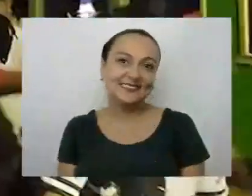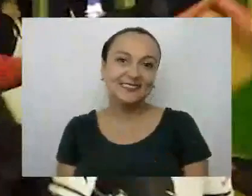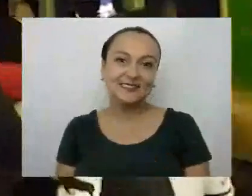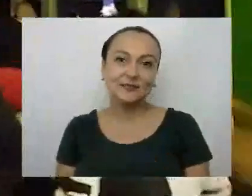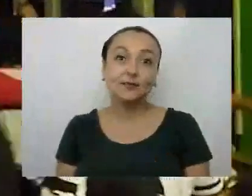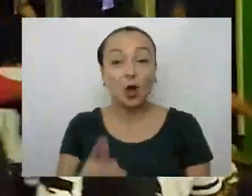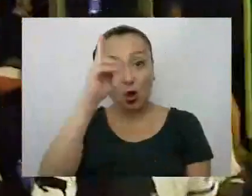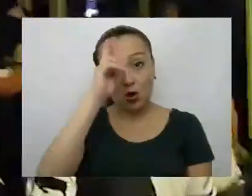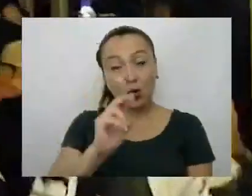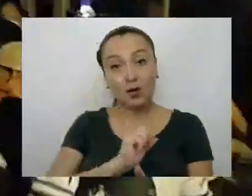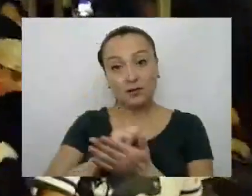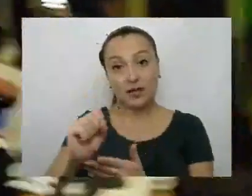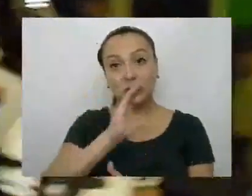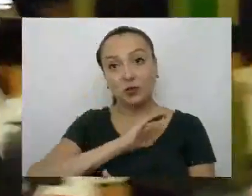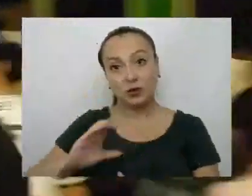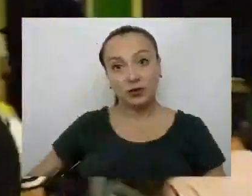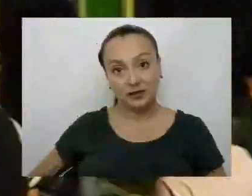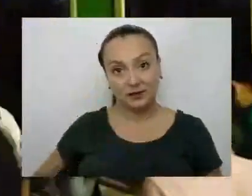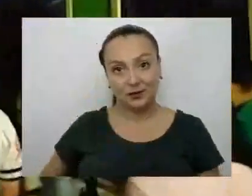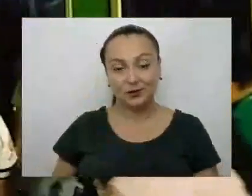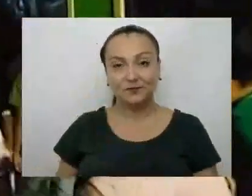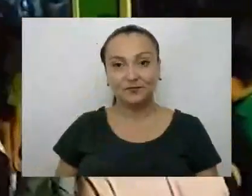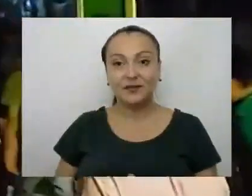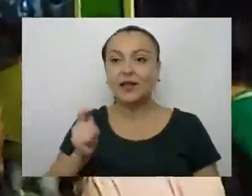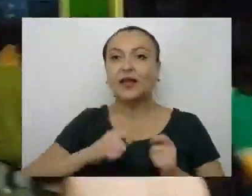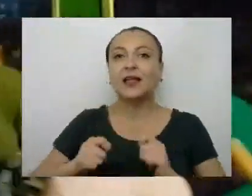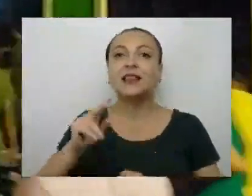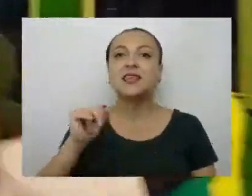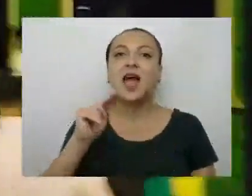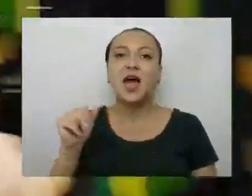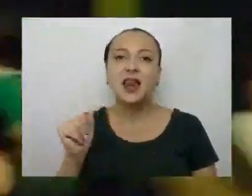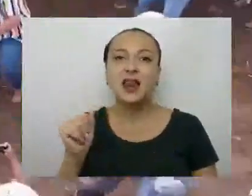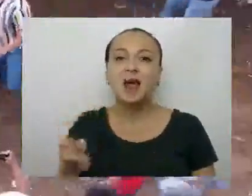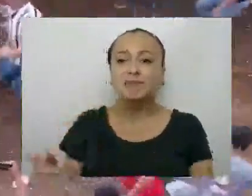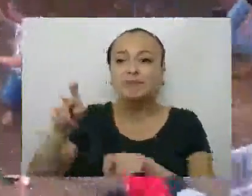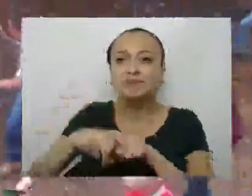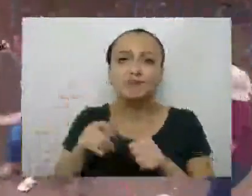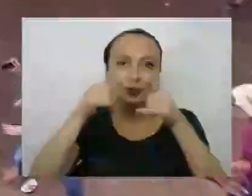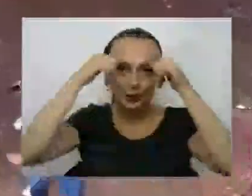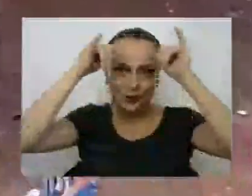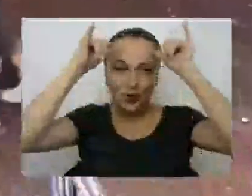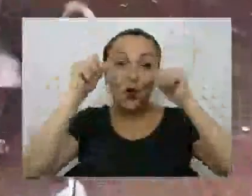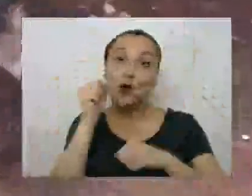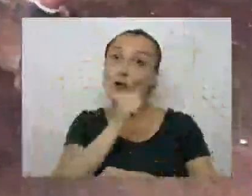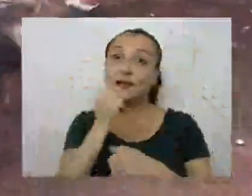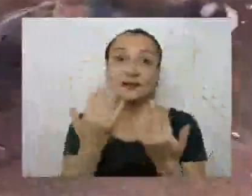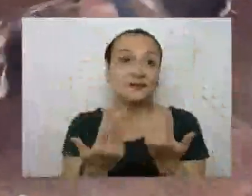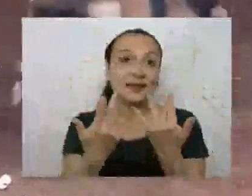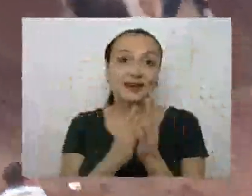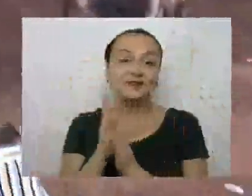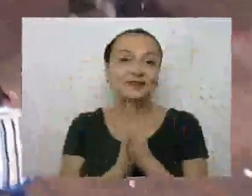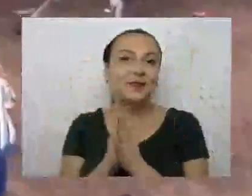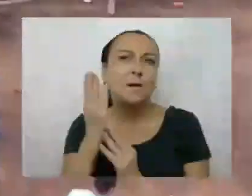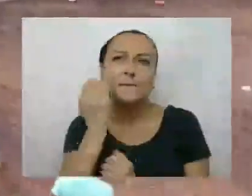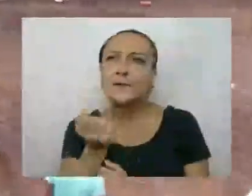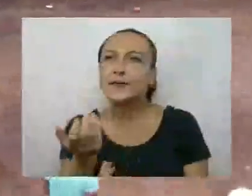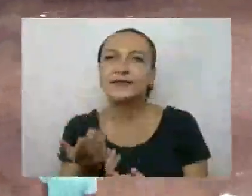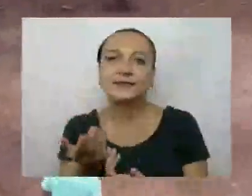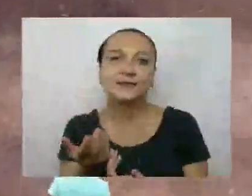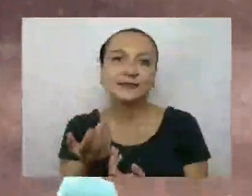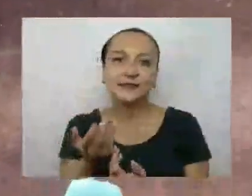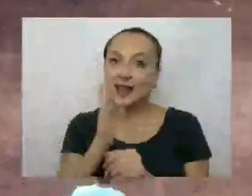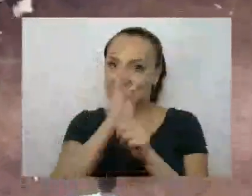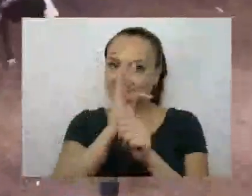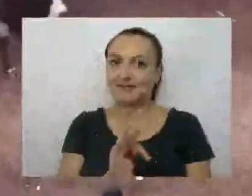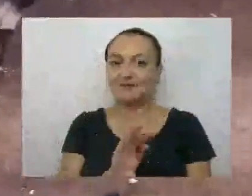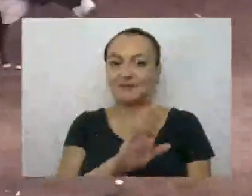al Santo Cristo de Esquipulas, las dianas, las montaderas, los conciertos, y a esperarlas porque es algo típico de